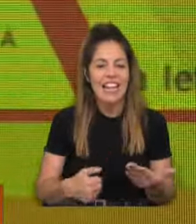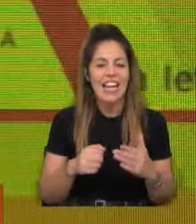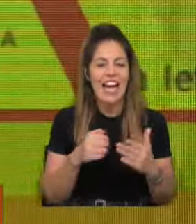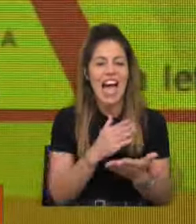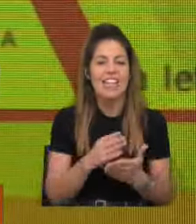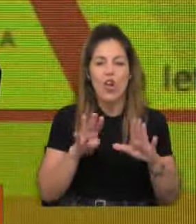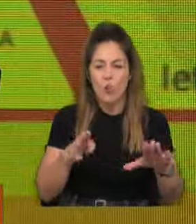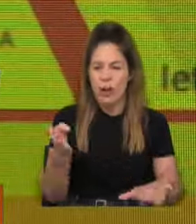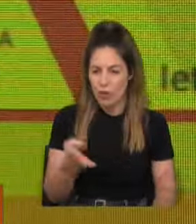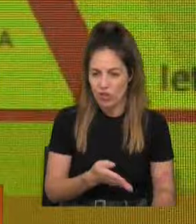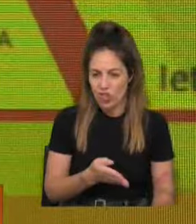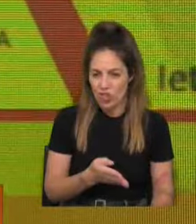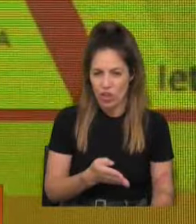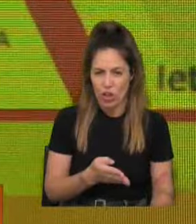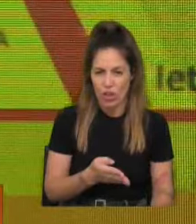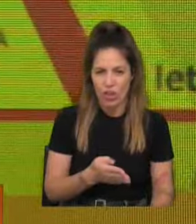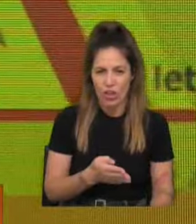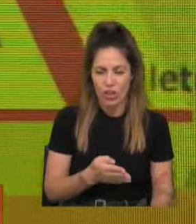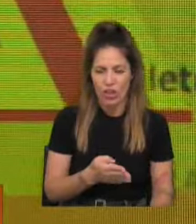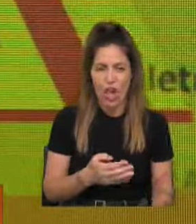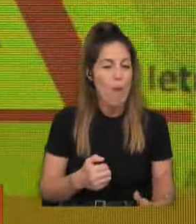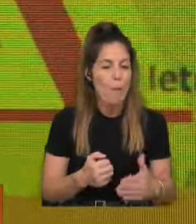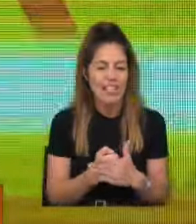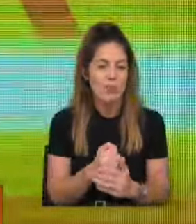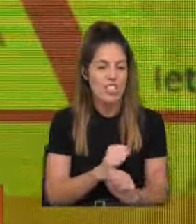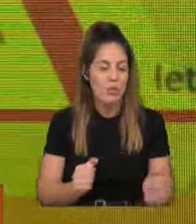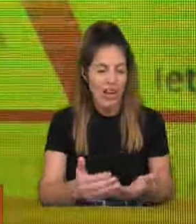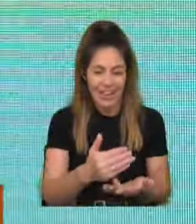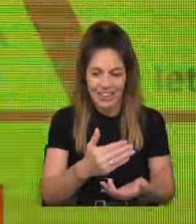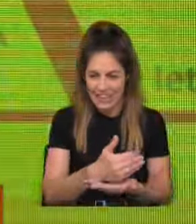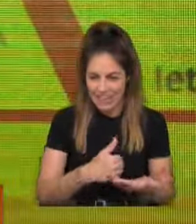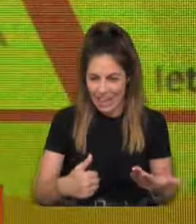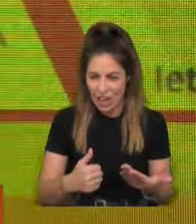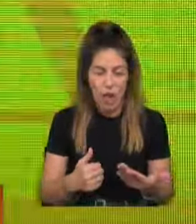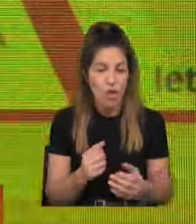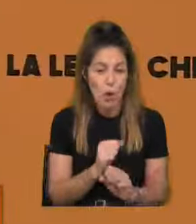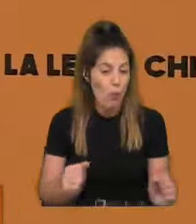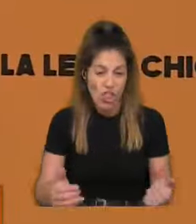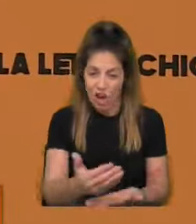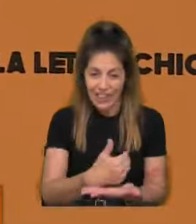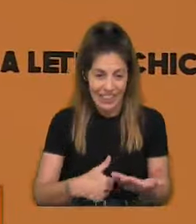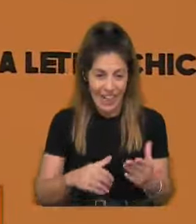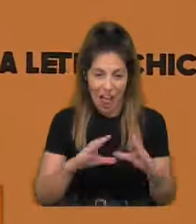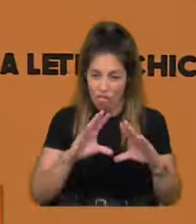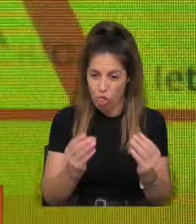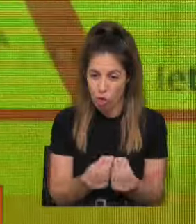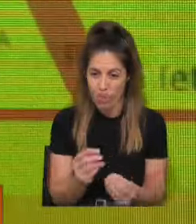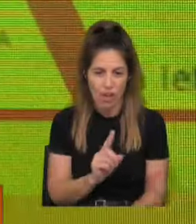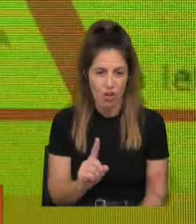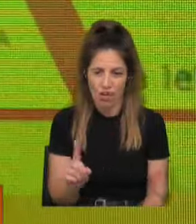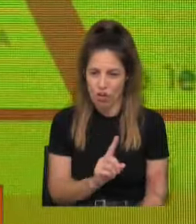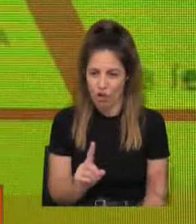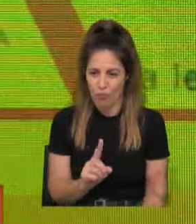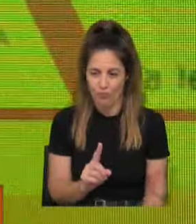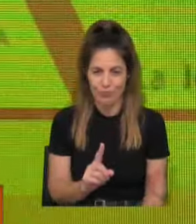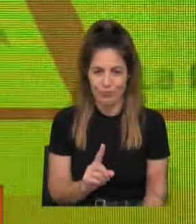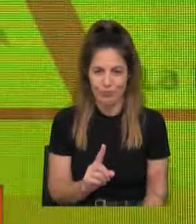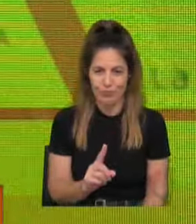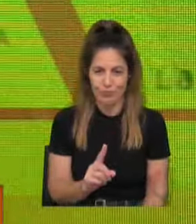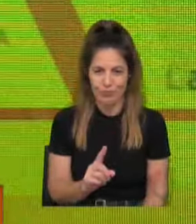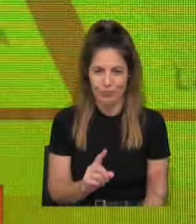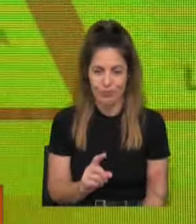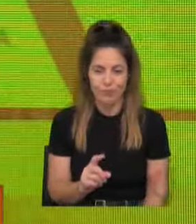de El 100% es lo máximo que se puede retirar o sea pero no puedo retirarla toda no no hay libre uso y gose de ese capital